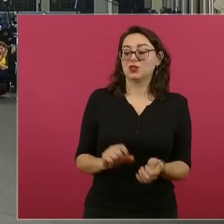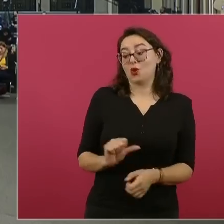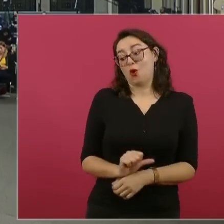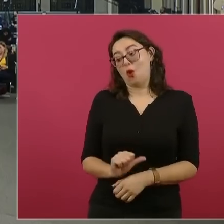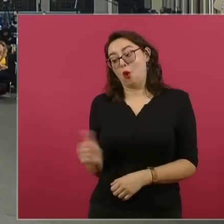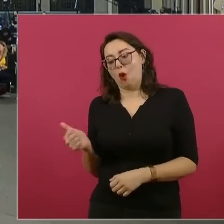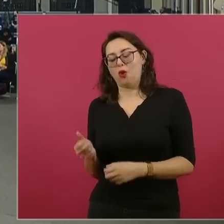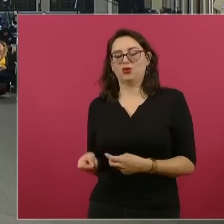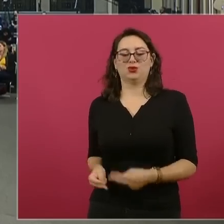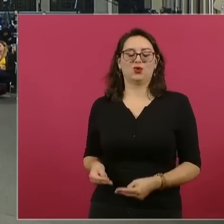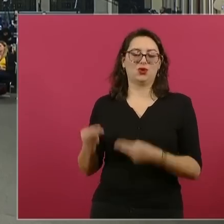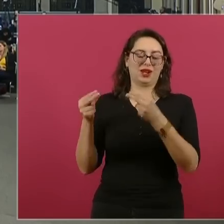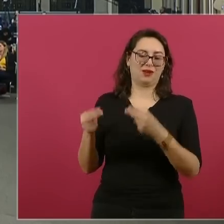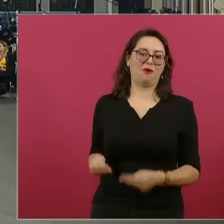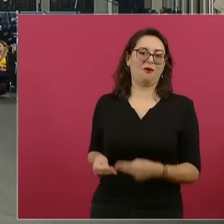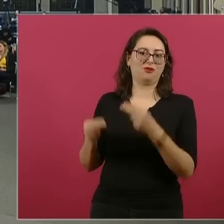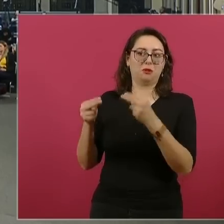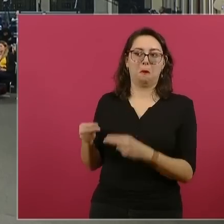Parece